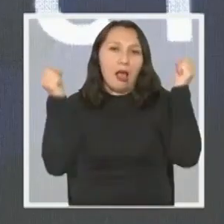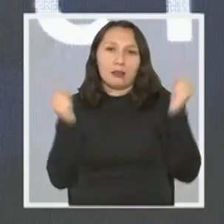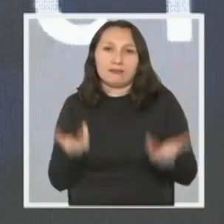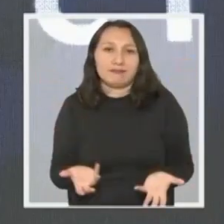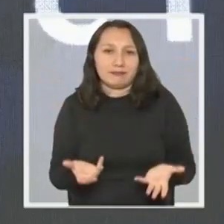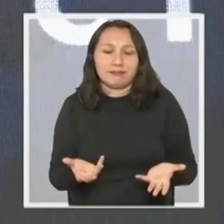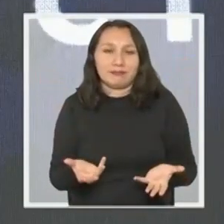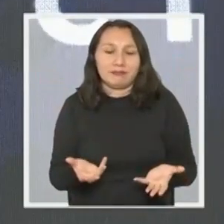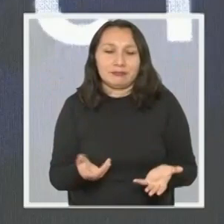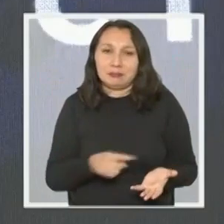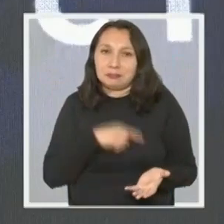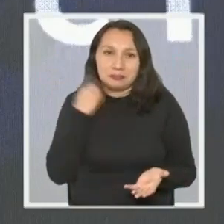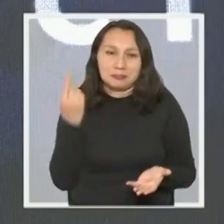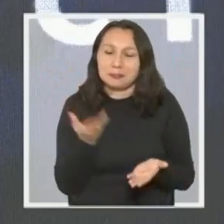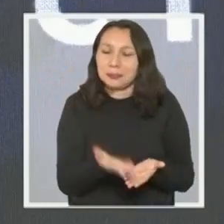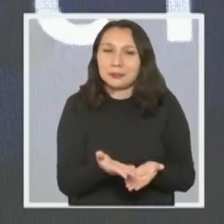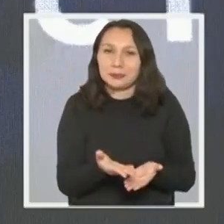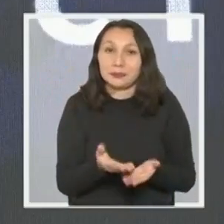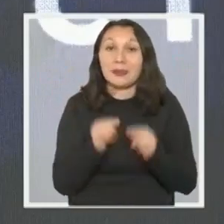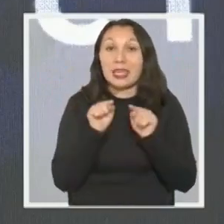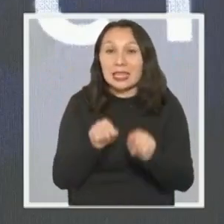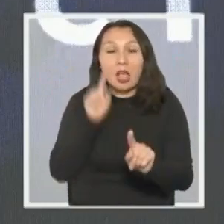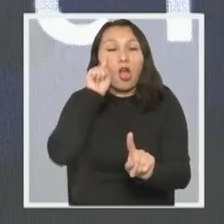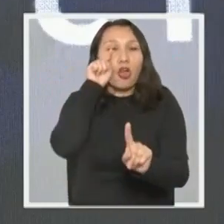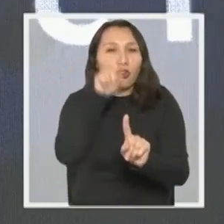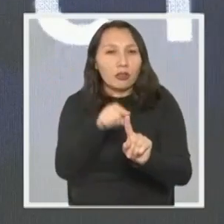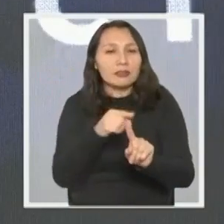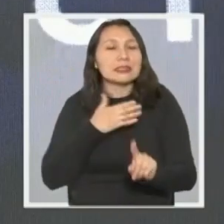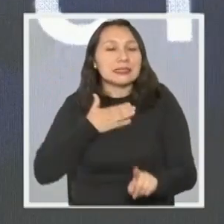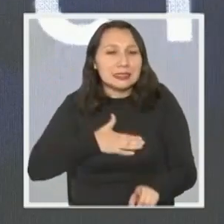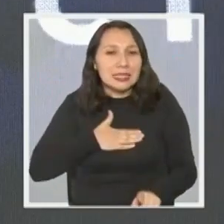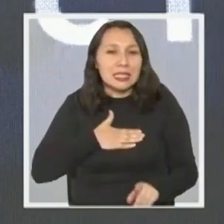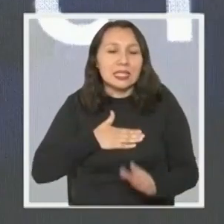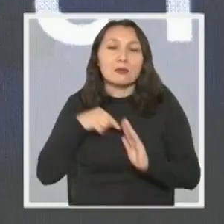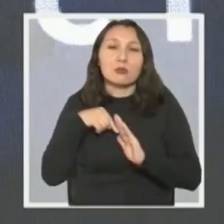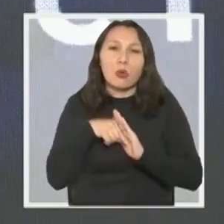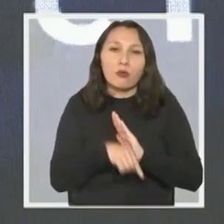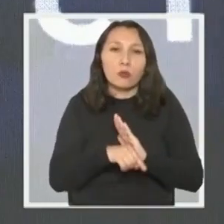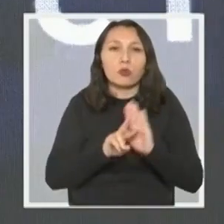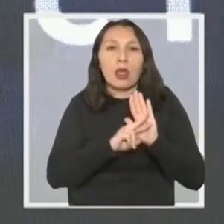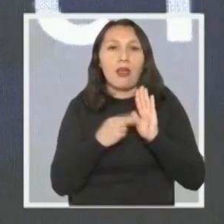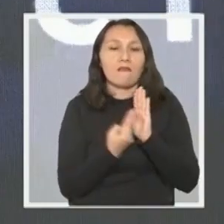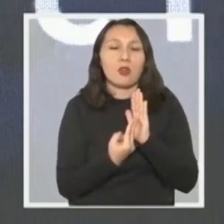Y ese es el objetivo y el sentido más profundo de la reforma tributaria.